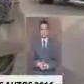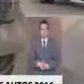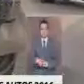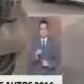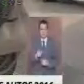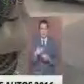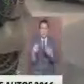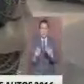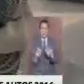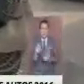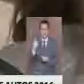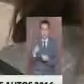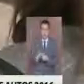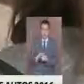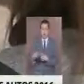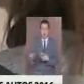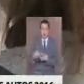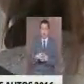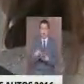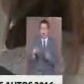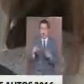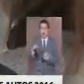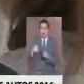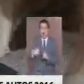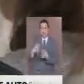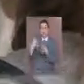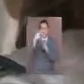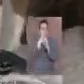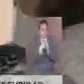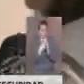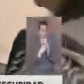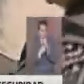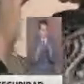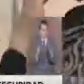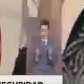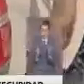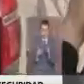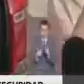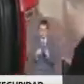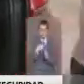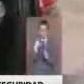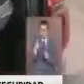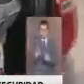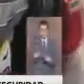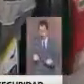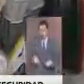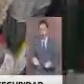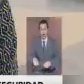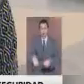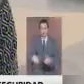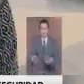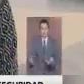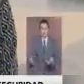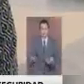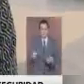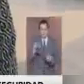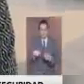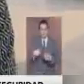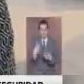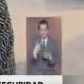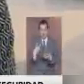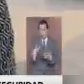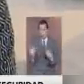Tuvo guagua hace un mes y su coche actual en su auto simplemente ya no entra. Sí, porque mi auto a mí me queda cómodo, pero con